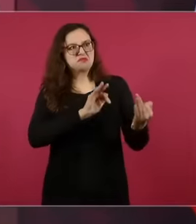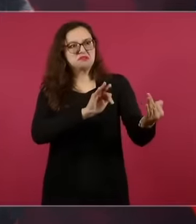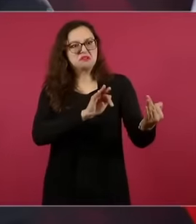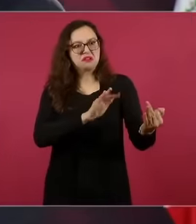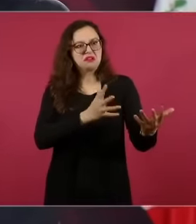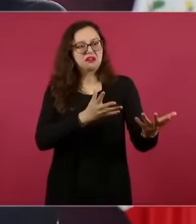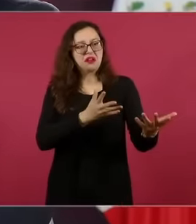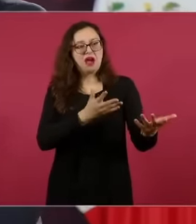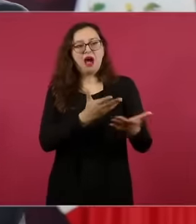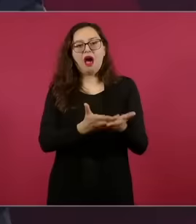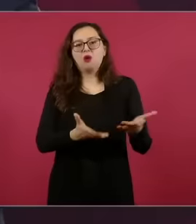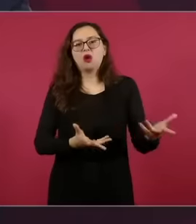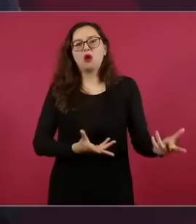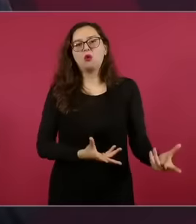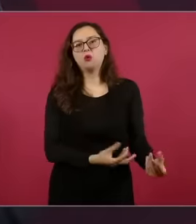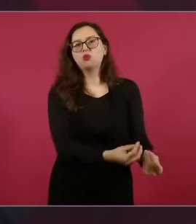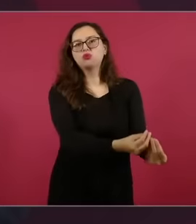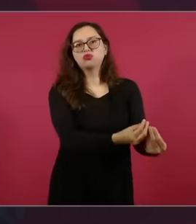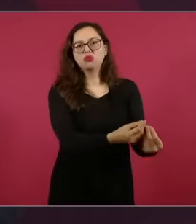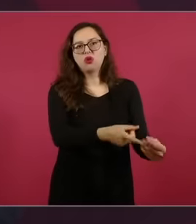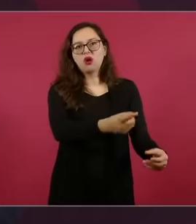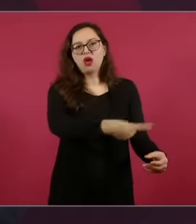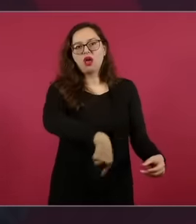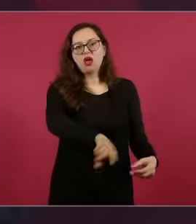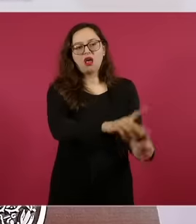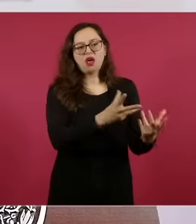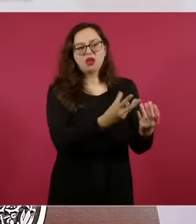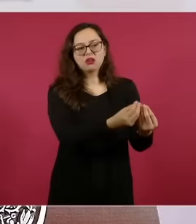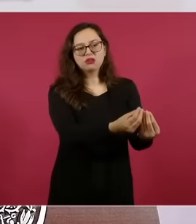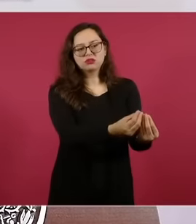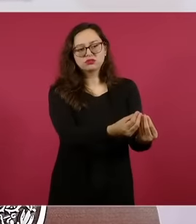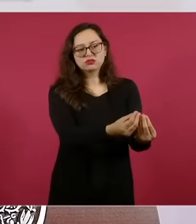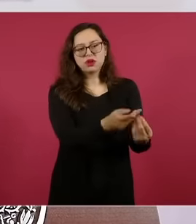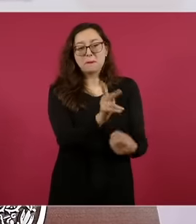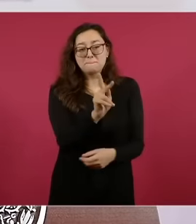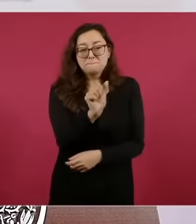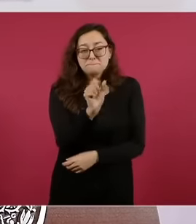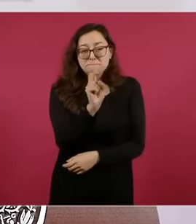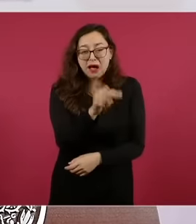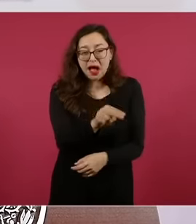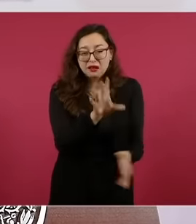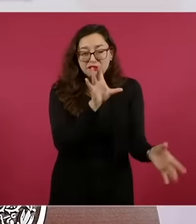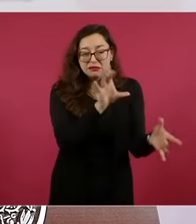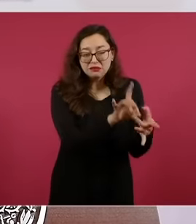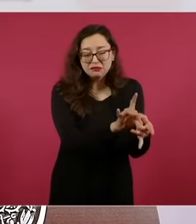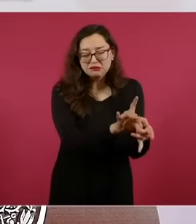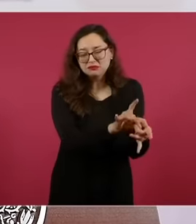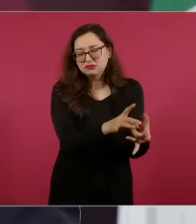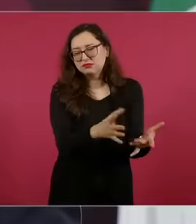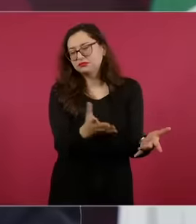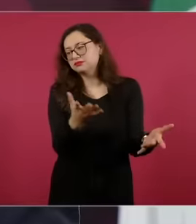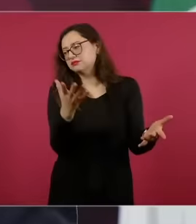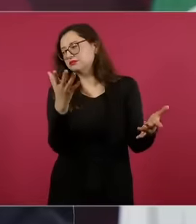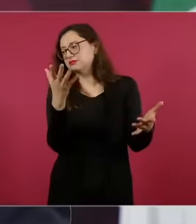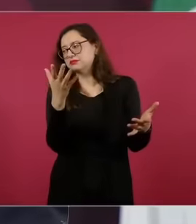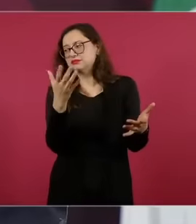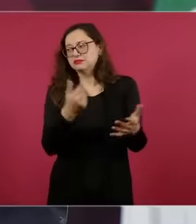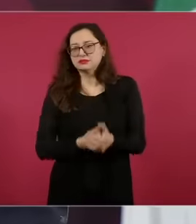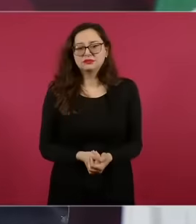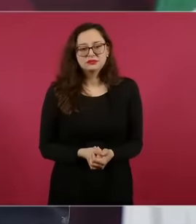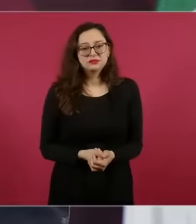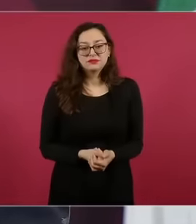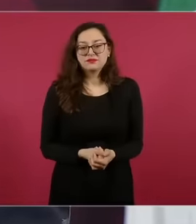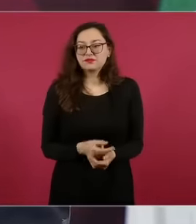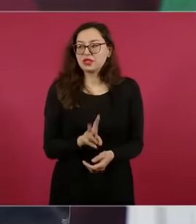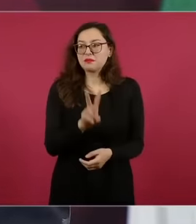ahora se convirtió en un boletín del PAN. Es como si fuese